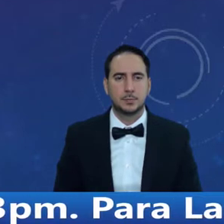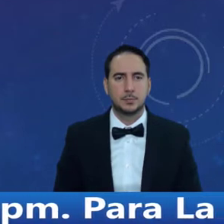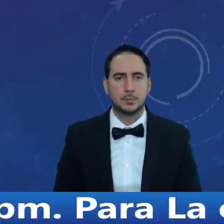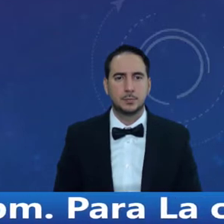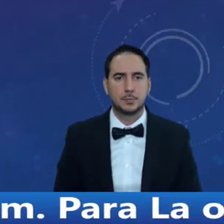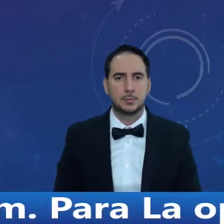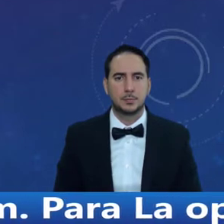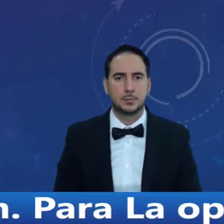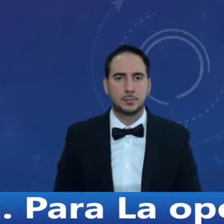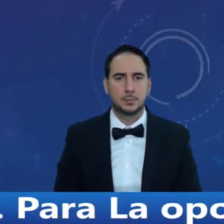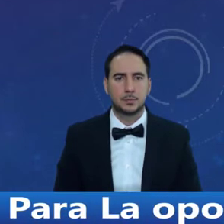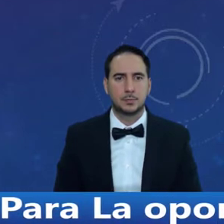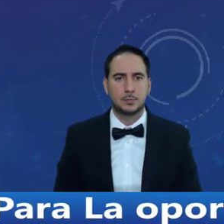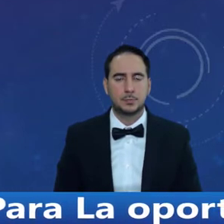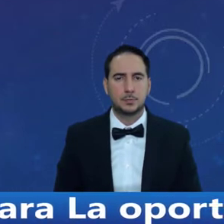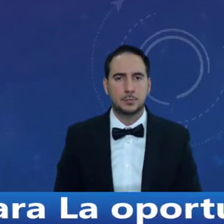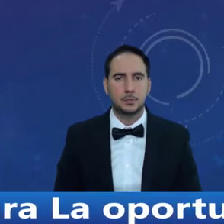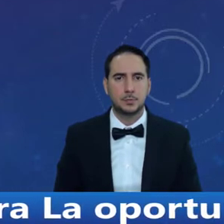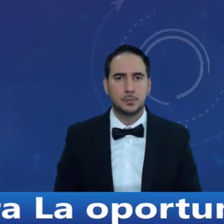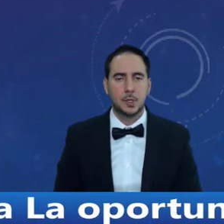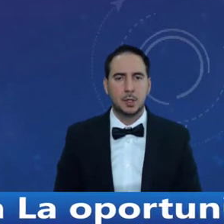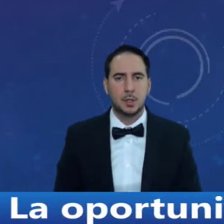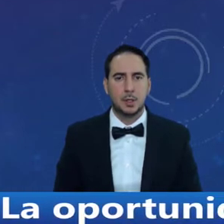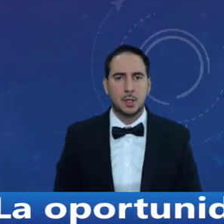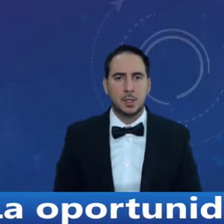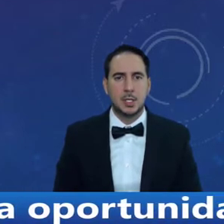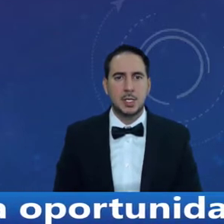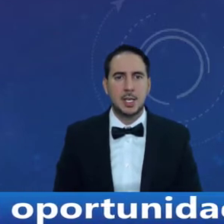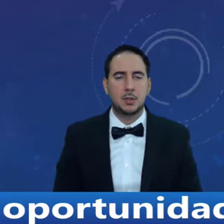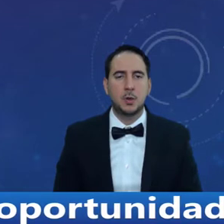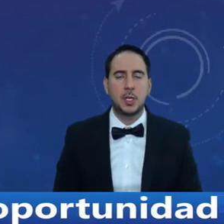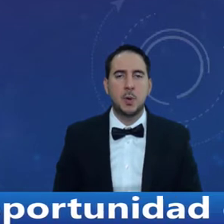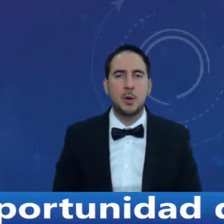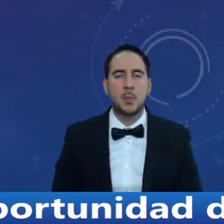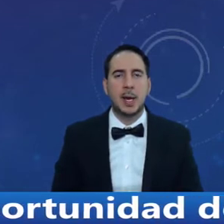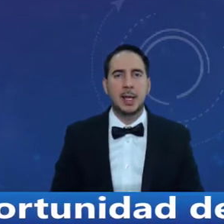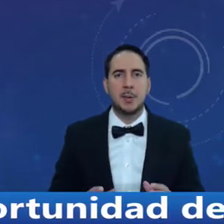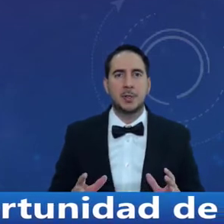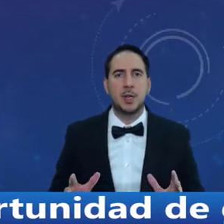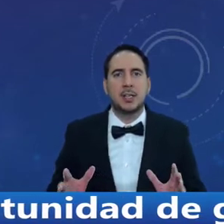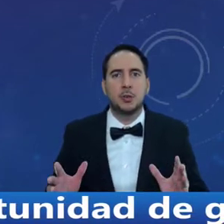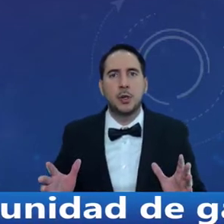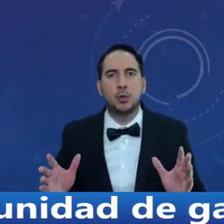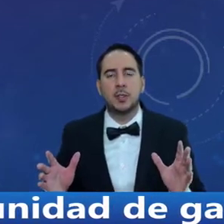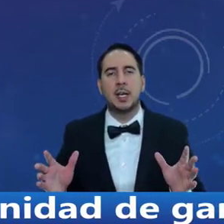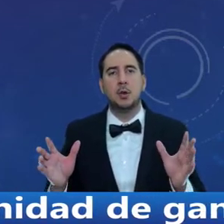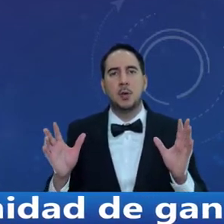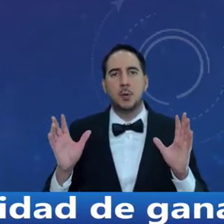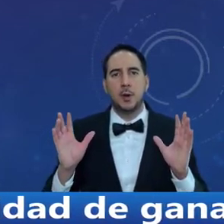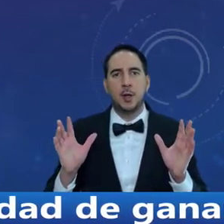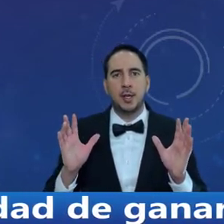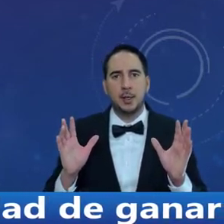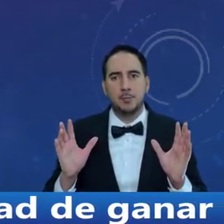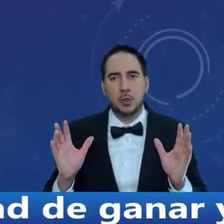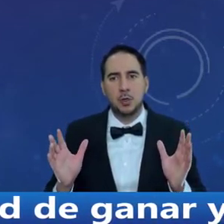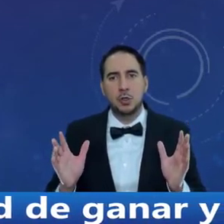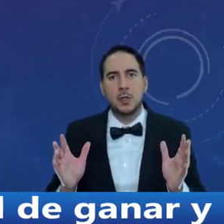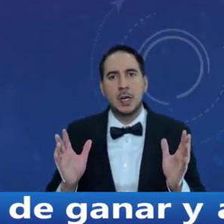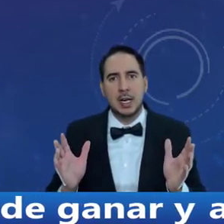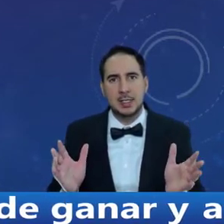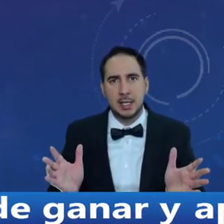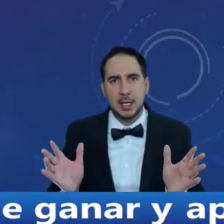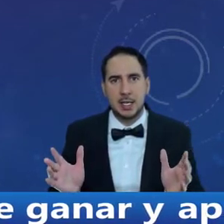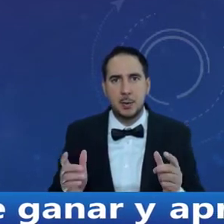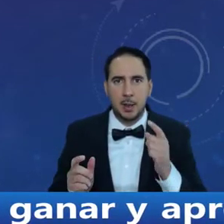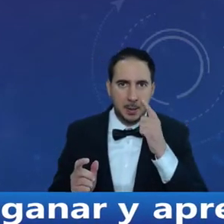estudiando esa parte, ¿cierto? Sí, exacto. Y bueno, para aquellas personas que son de otro Estado, bueno, yo